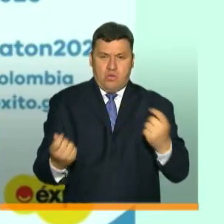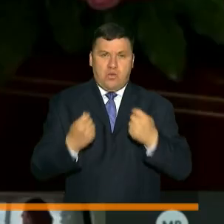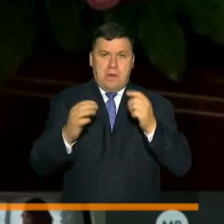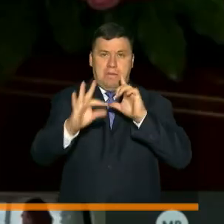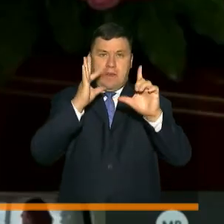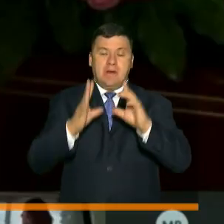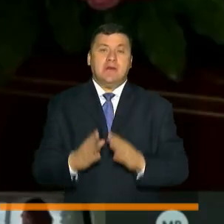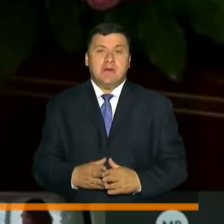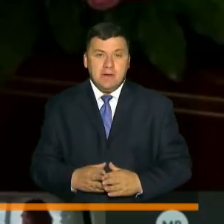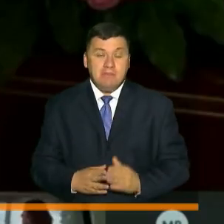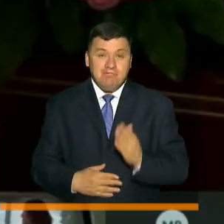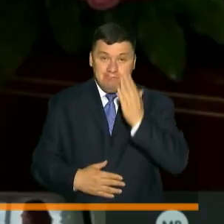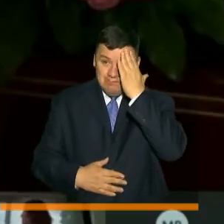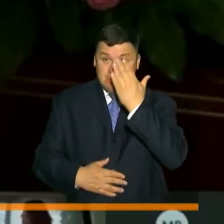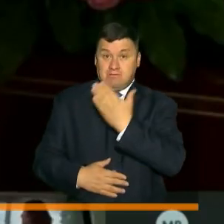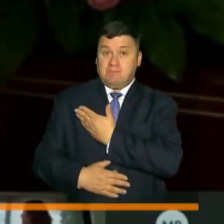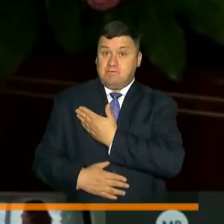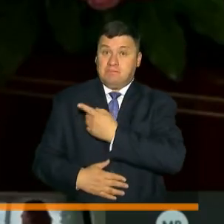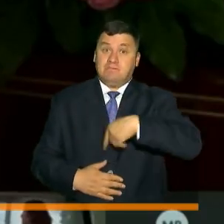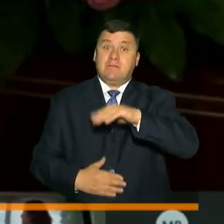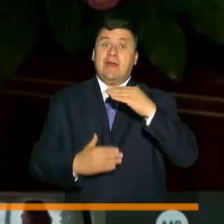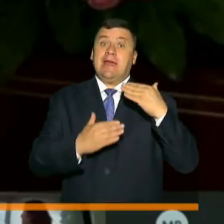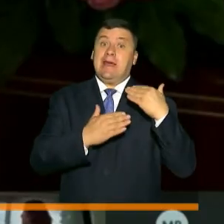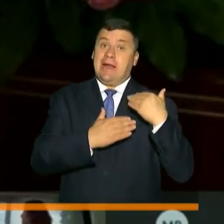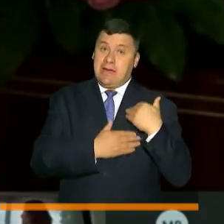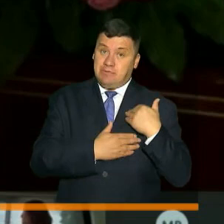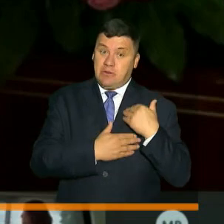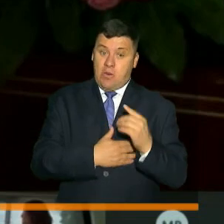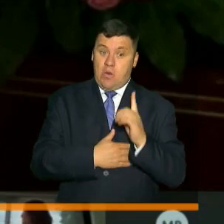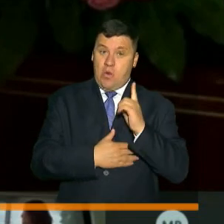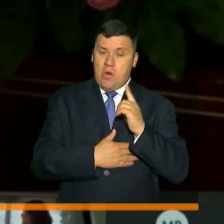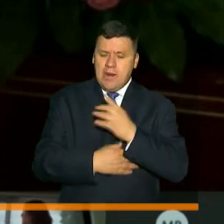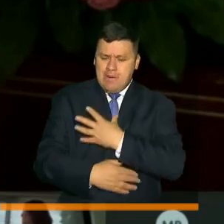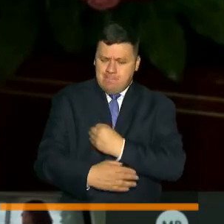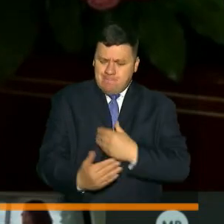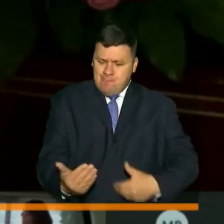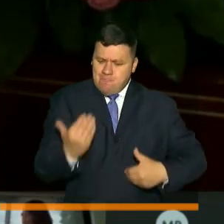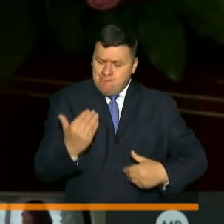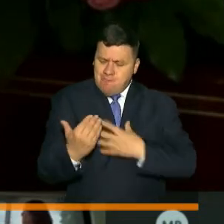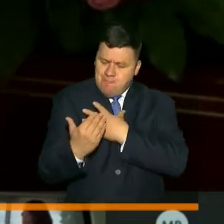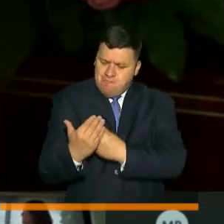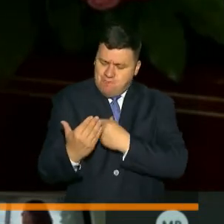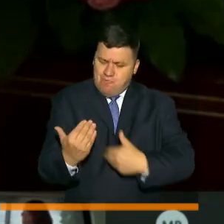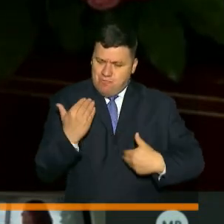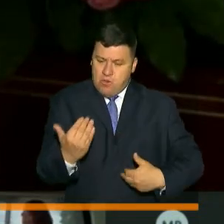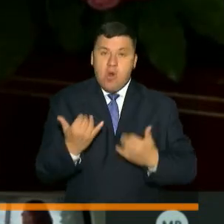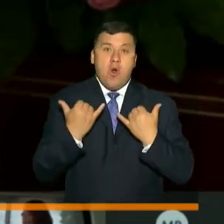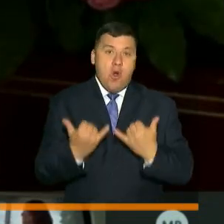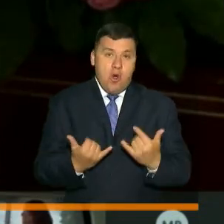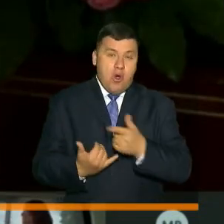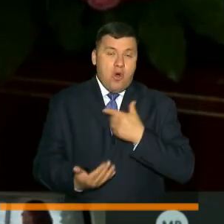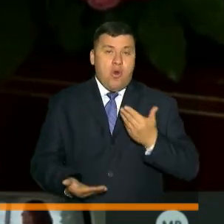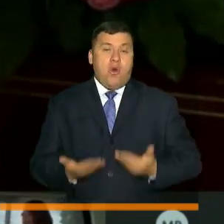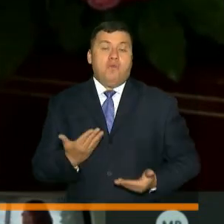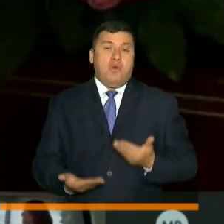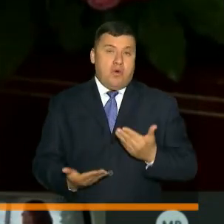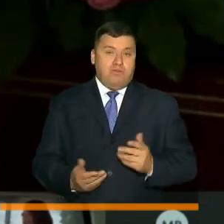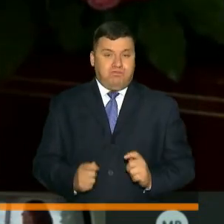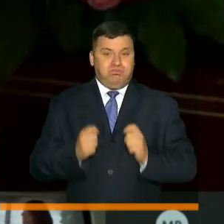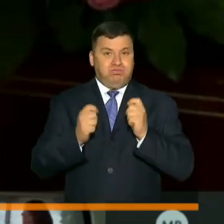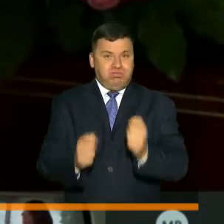Virtual. Si bien la madre tiene una responsabilidad única en la lactancia materna, hoy tenemos la posibilidad